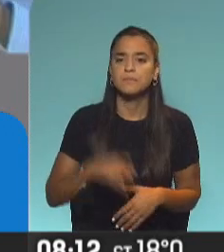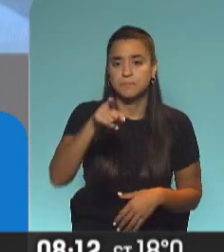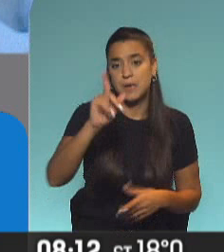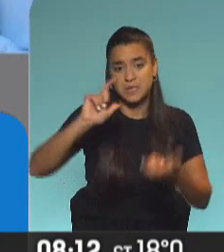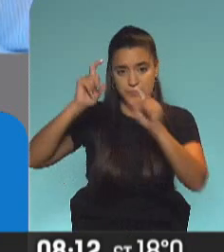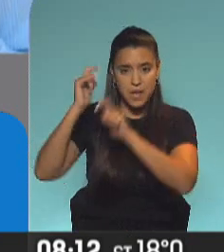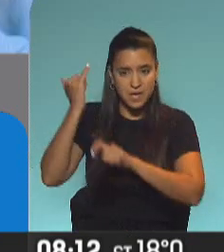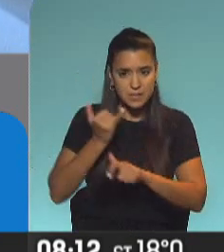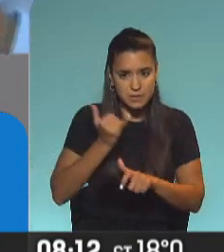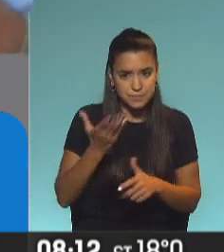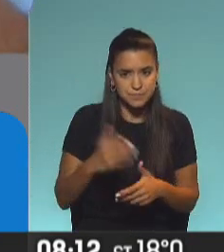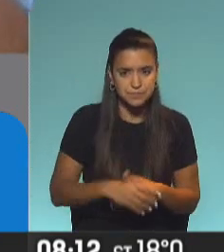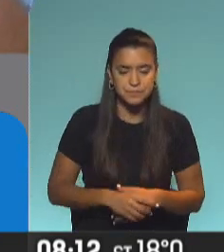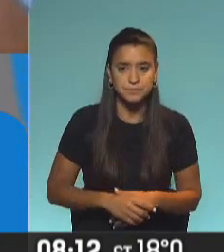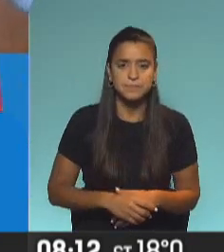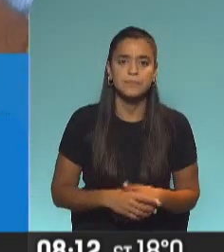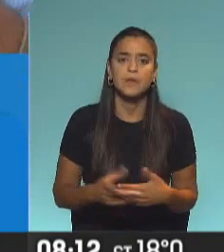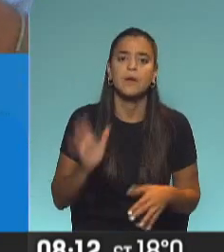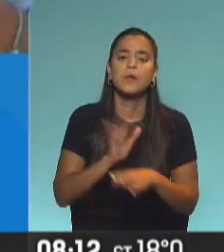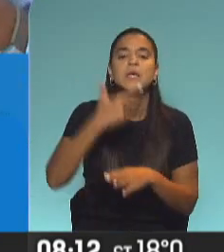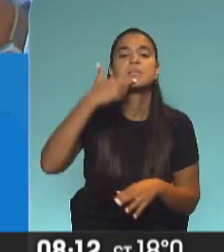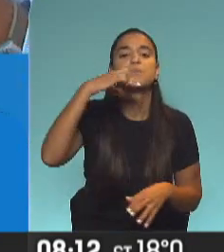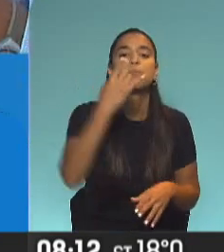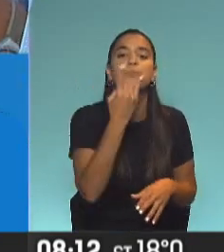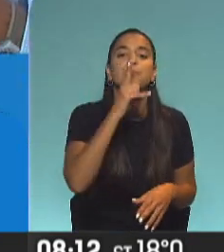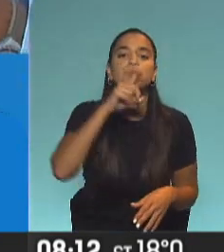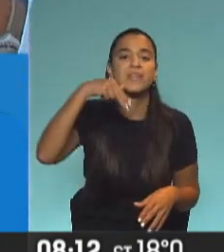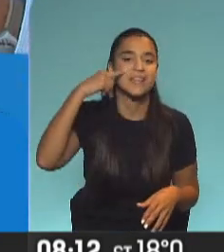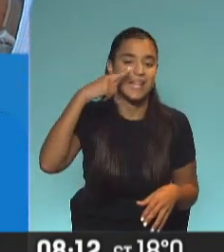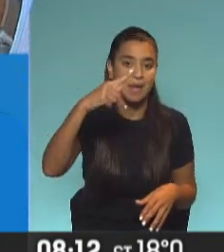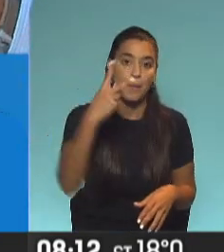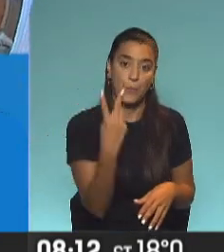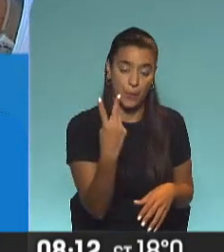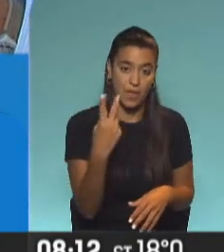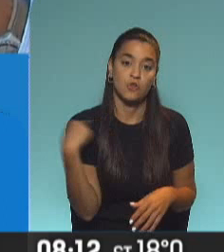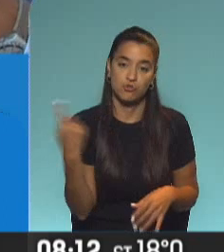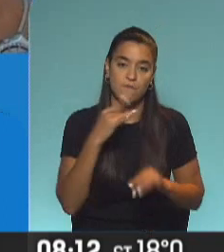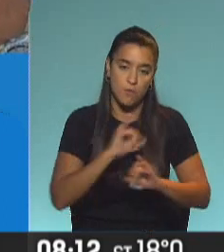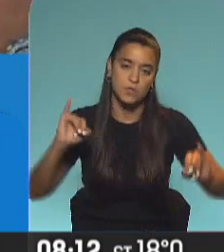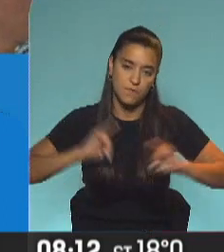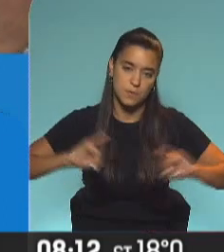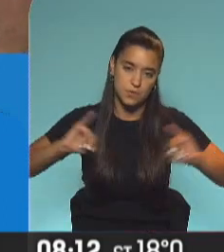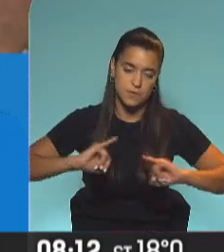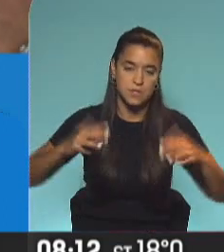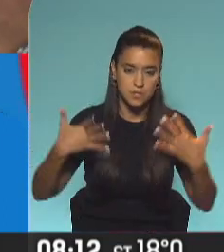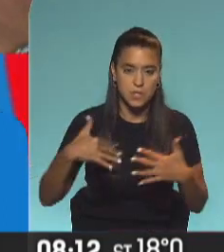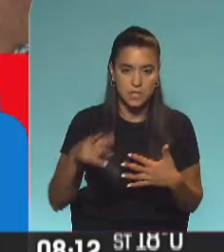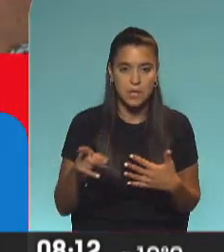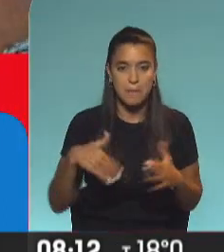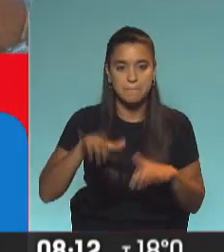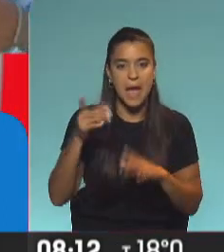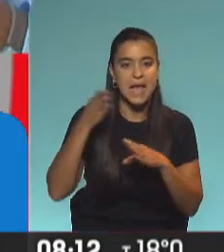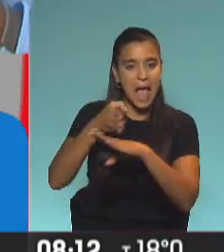experiencia, ¿no? Porque con la Sputnik V en particular, que es la que quizás tuvimos más información en este último tiempo, o al menos tuvimos